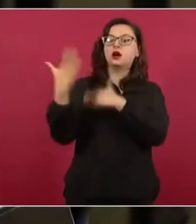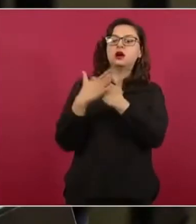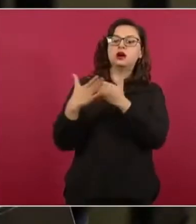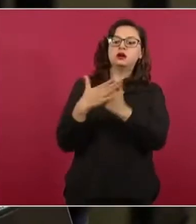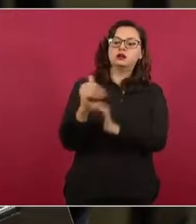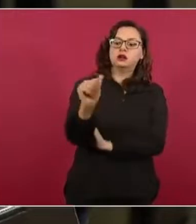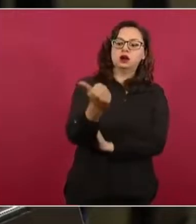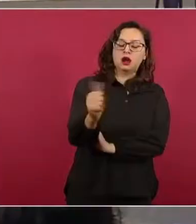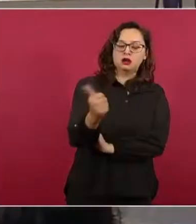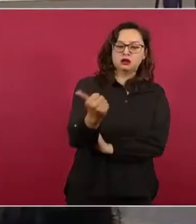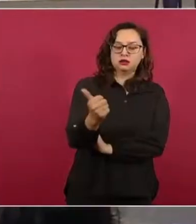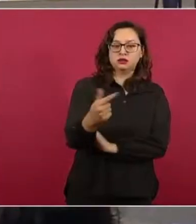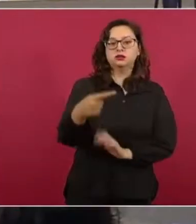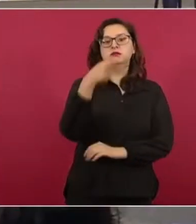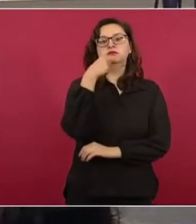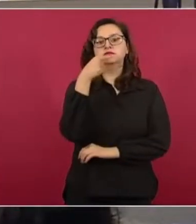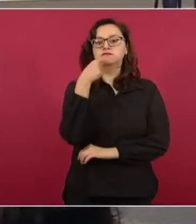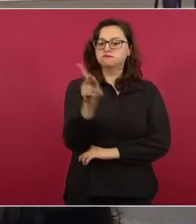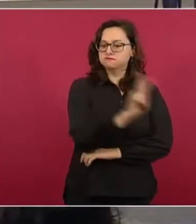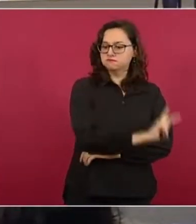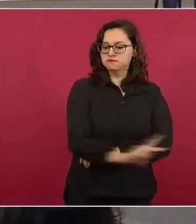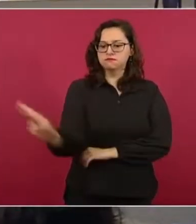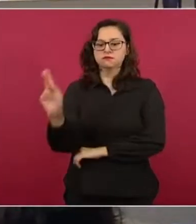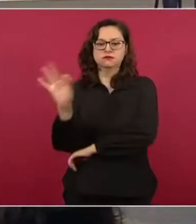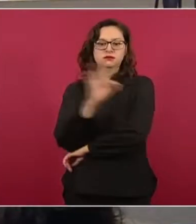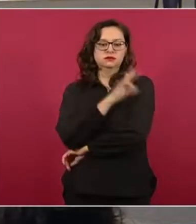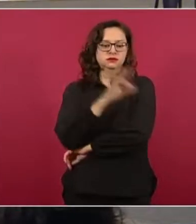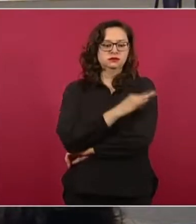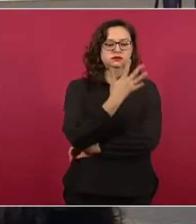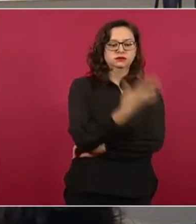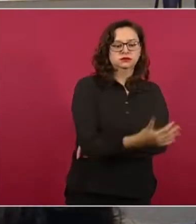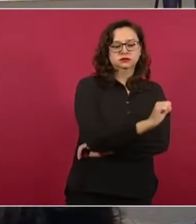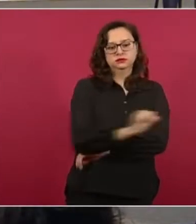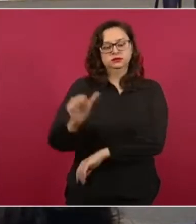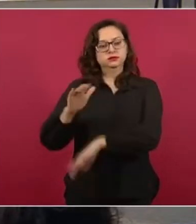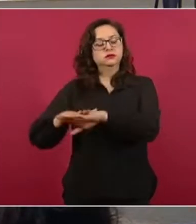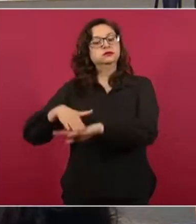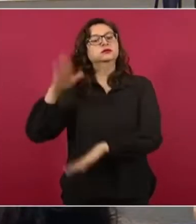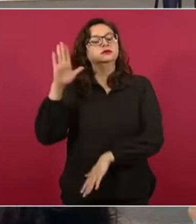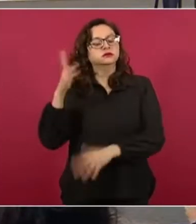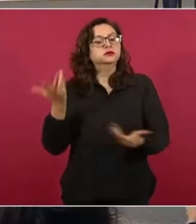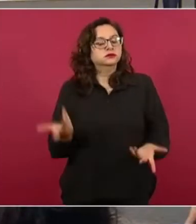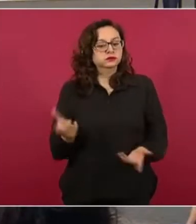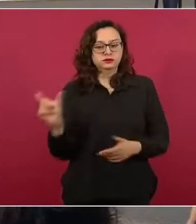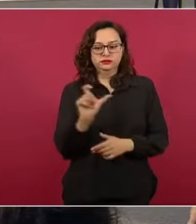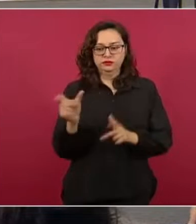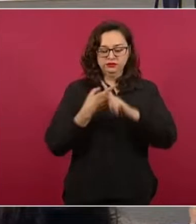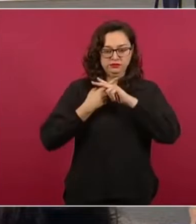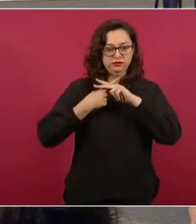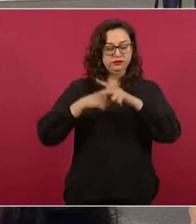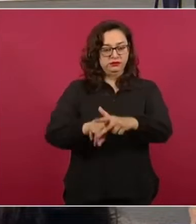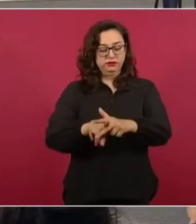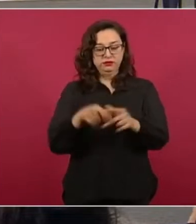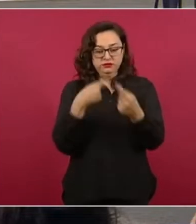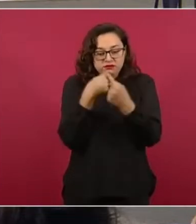ciclo escolar, ya todos los niños estuvieran vacunados desde los 5 años en adelante. ¿Cuándo iniciaría la vacunación para los